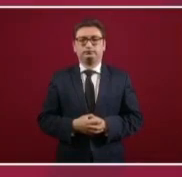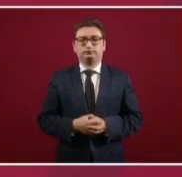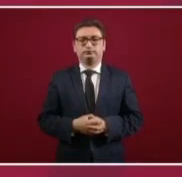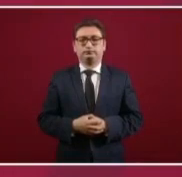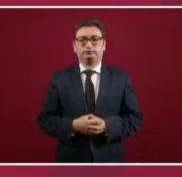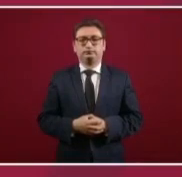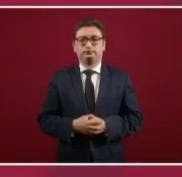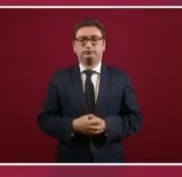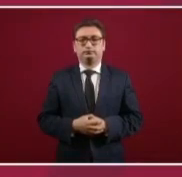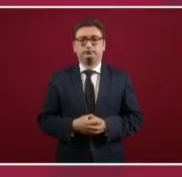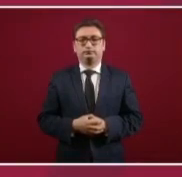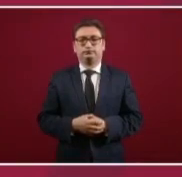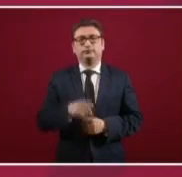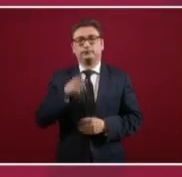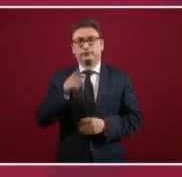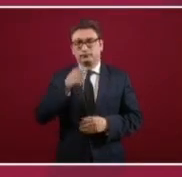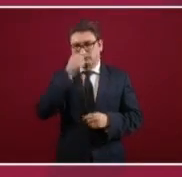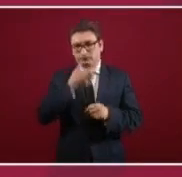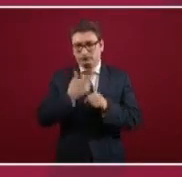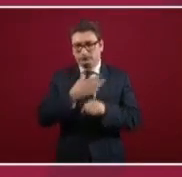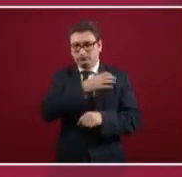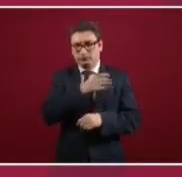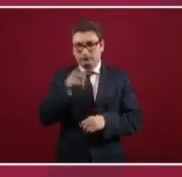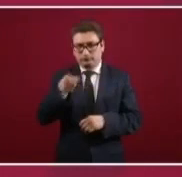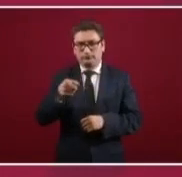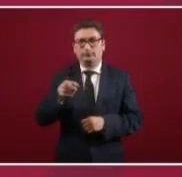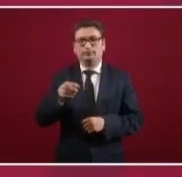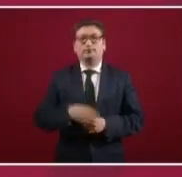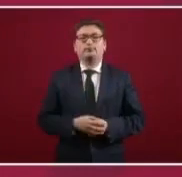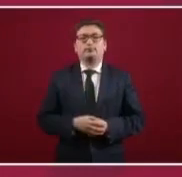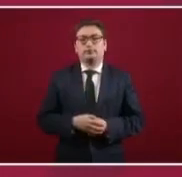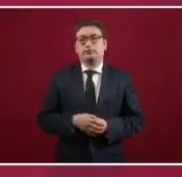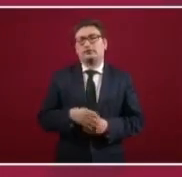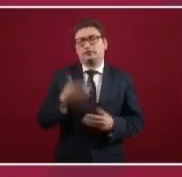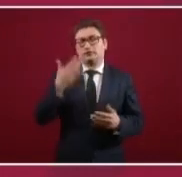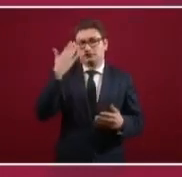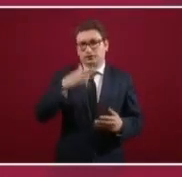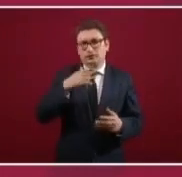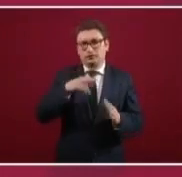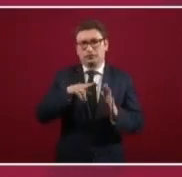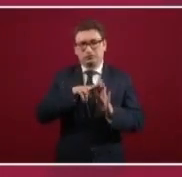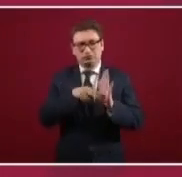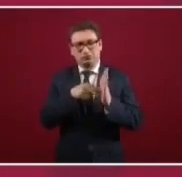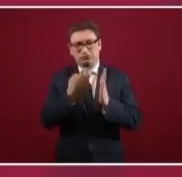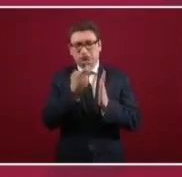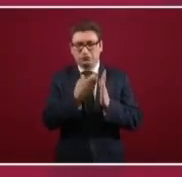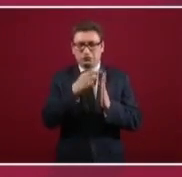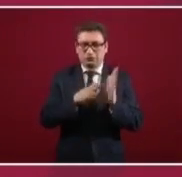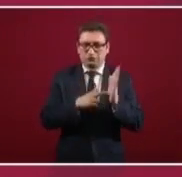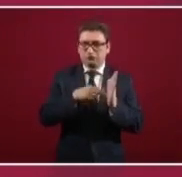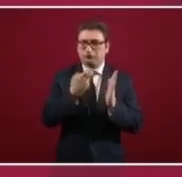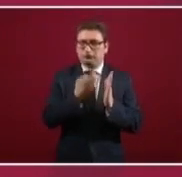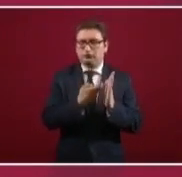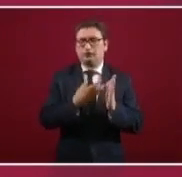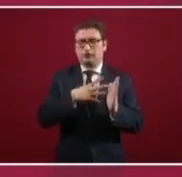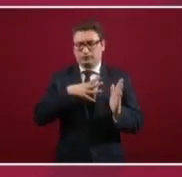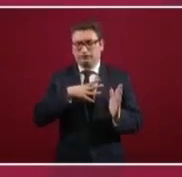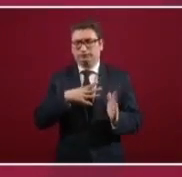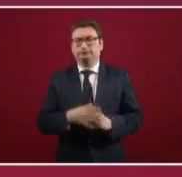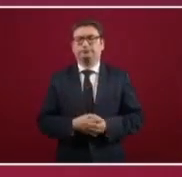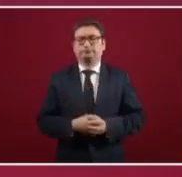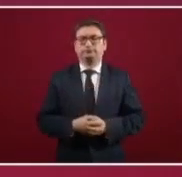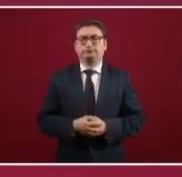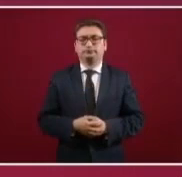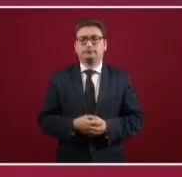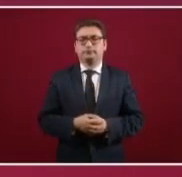el general secretario de acuerdo a la normatividad que existe